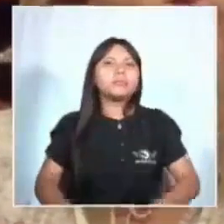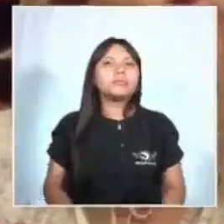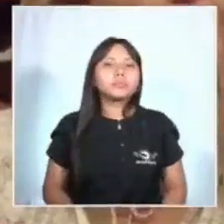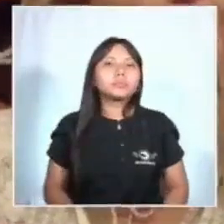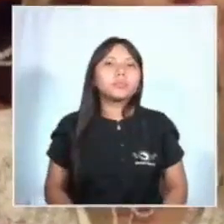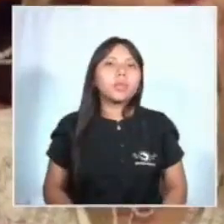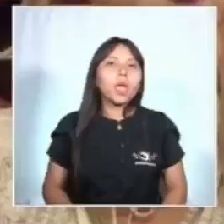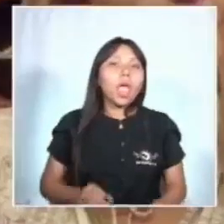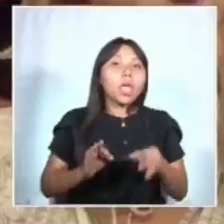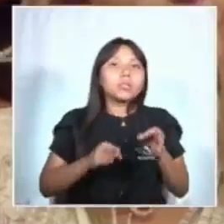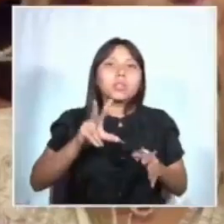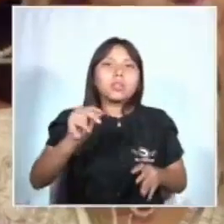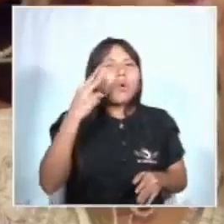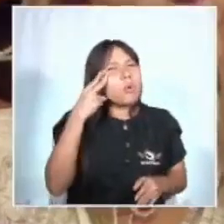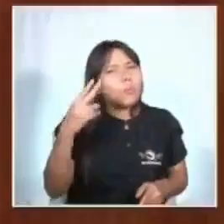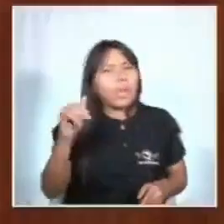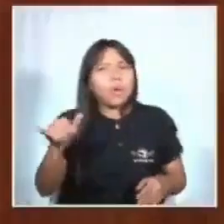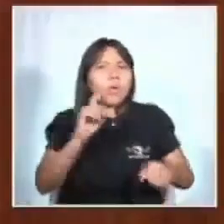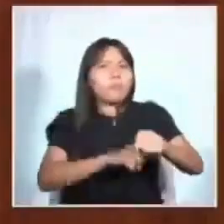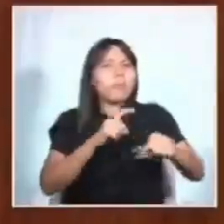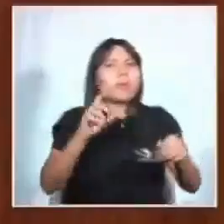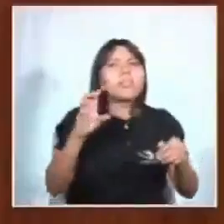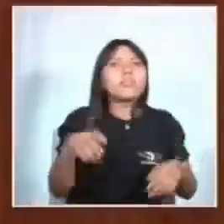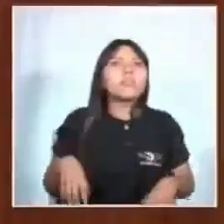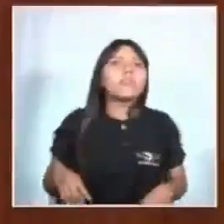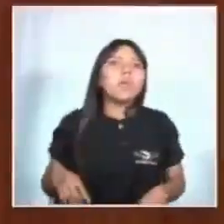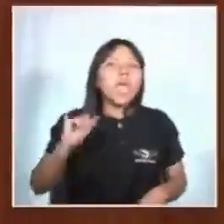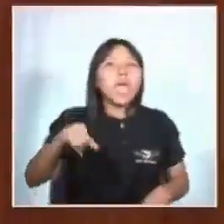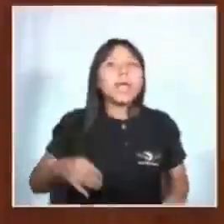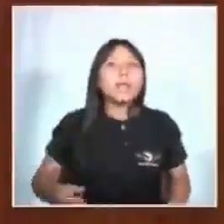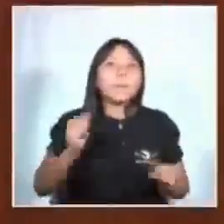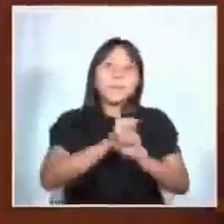Si no identifico el momento, el milagro llega y no lo percibo.